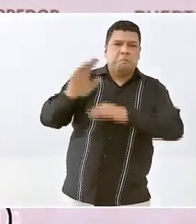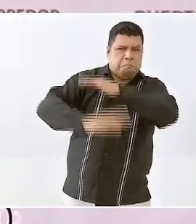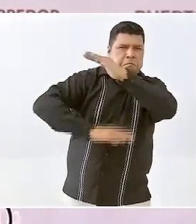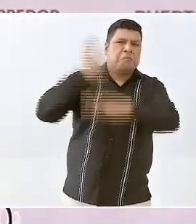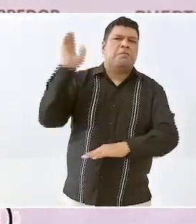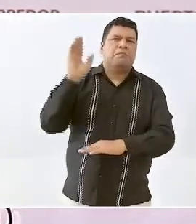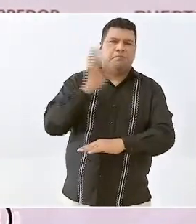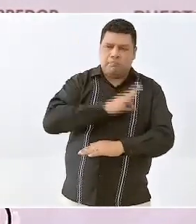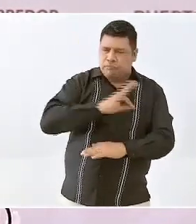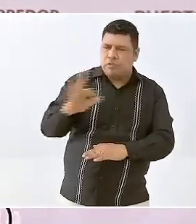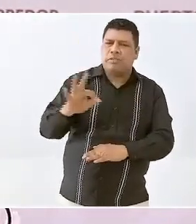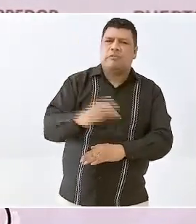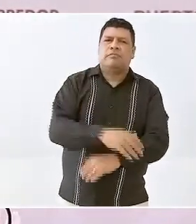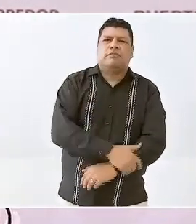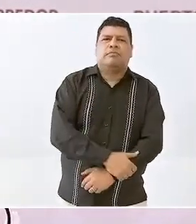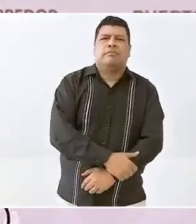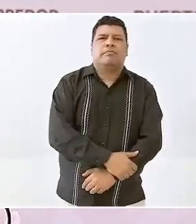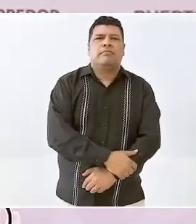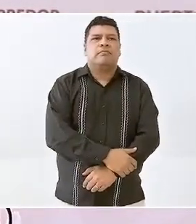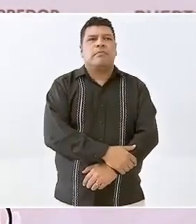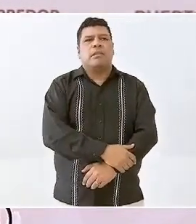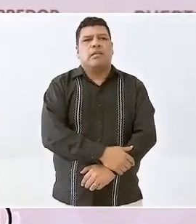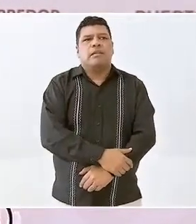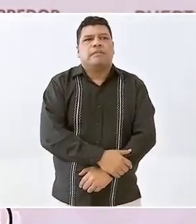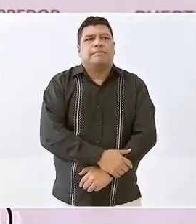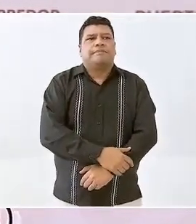este programa. Cuando ya